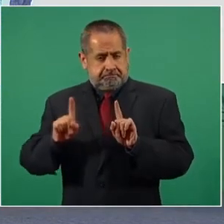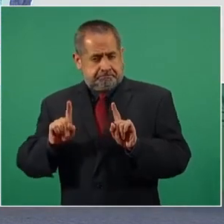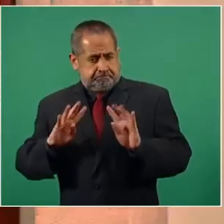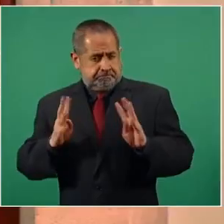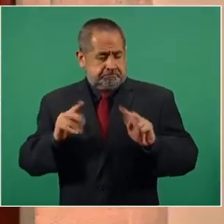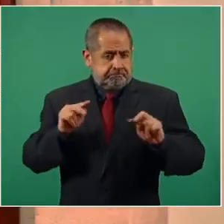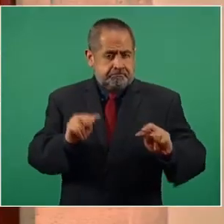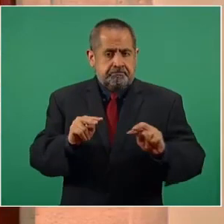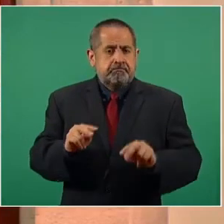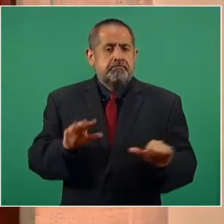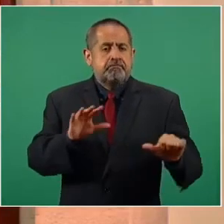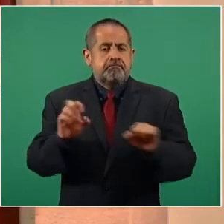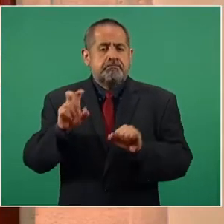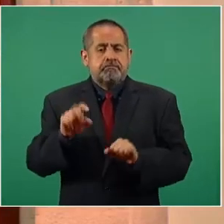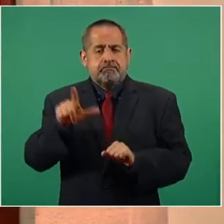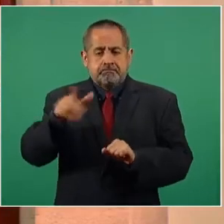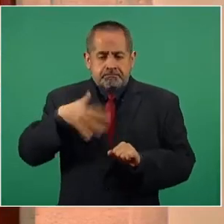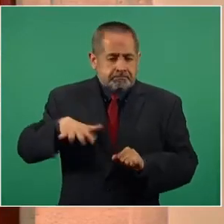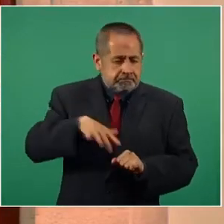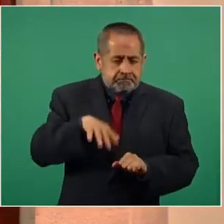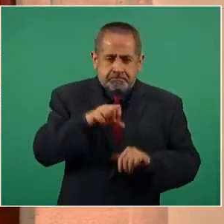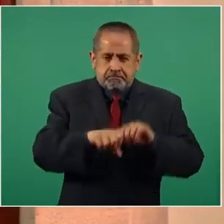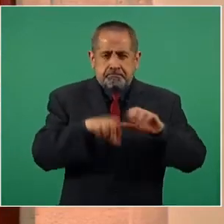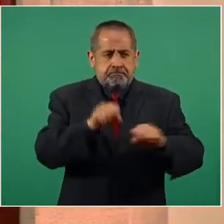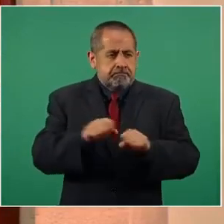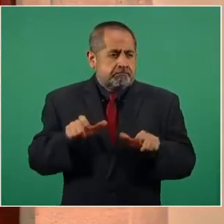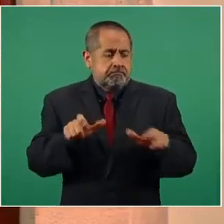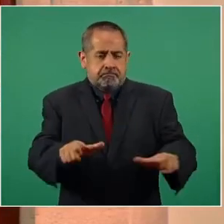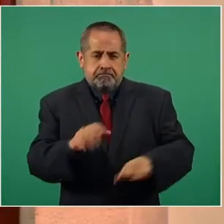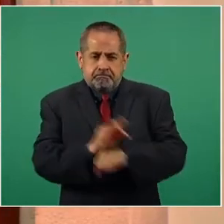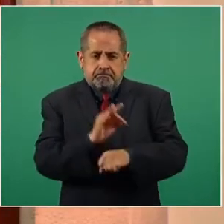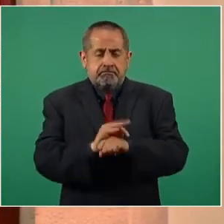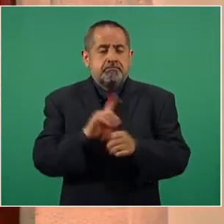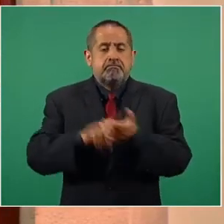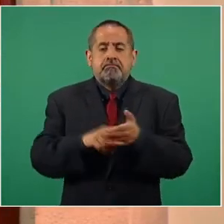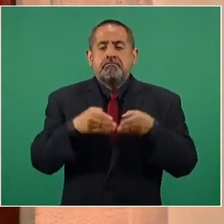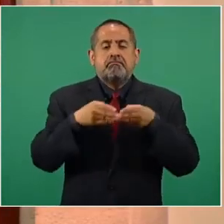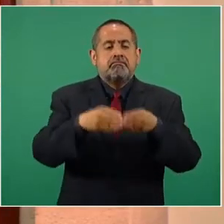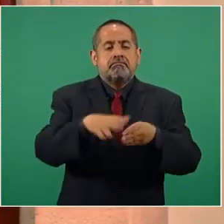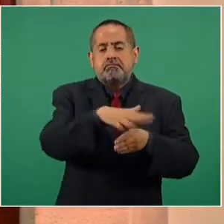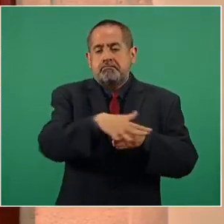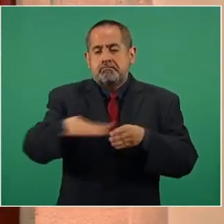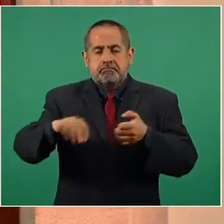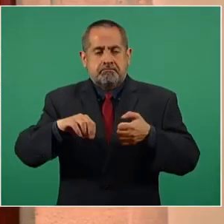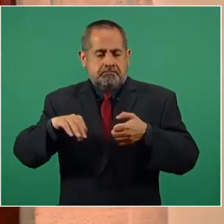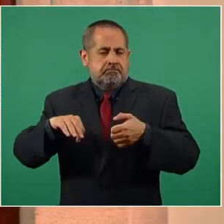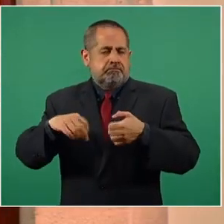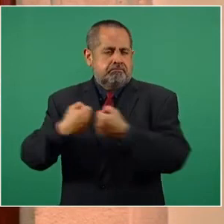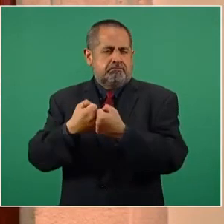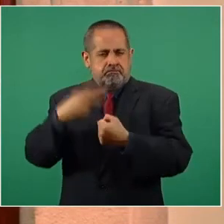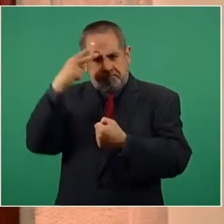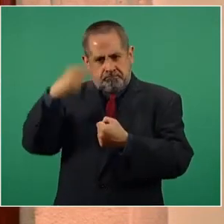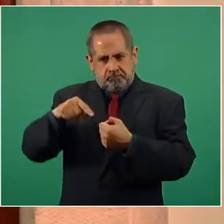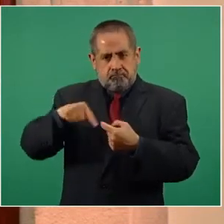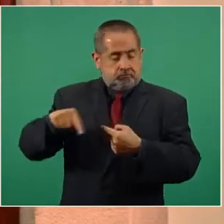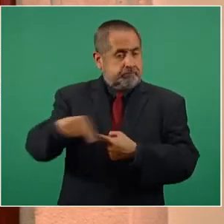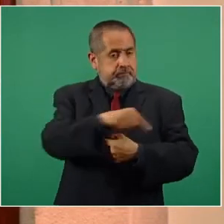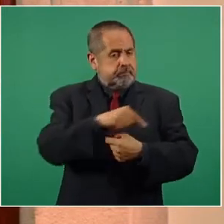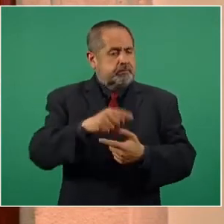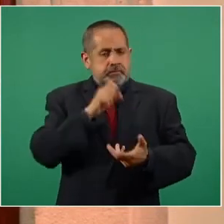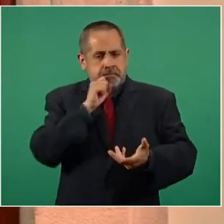realizado 637 operaciones en funciones de guardia costera en zonas marinas de los litorales mexicanos. Y